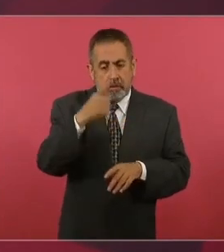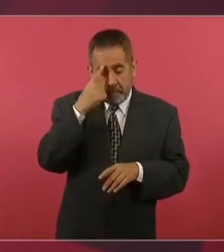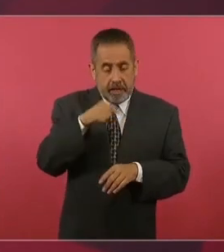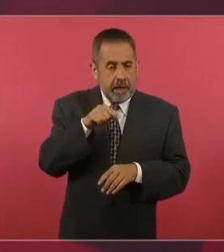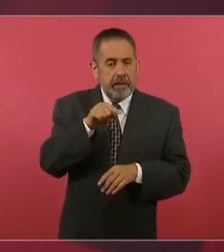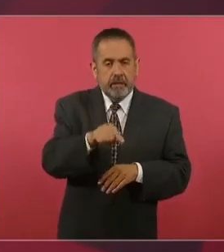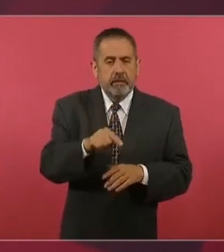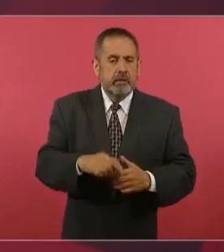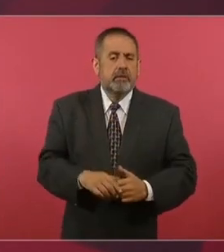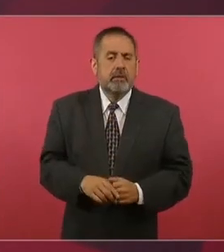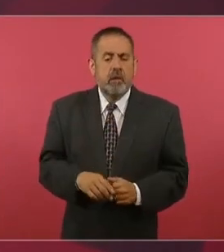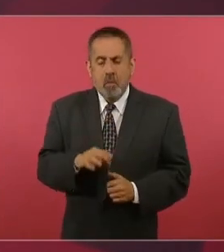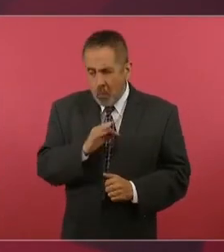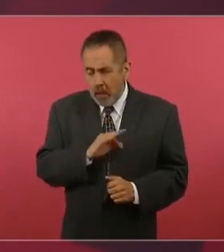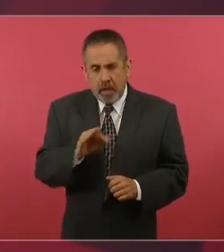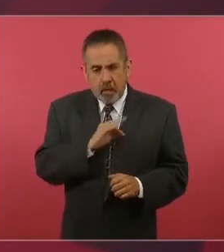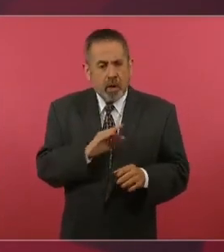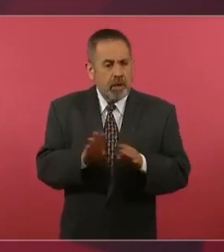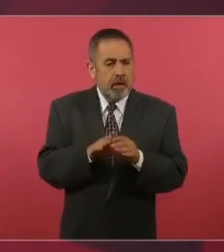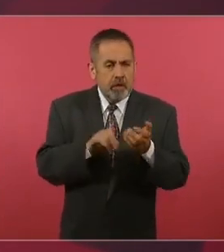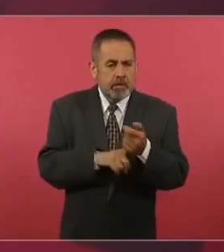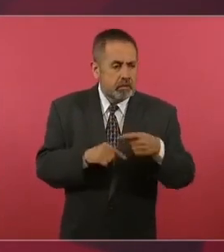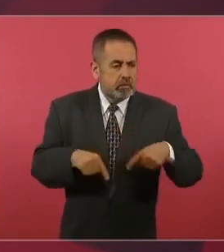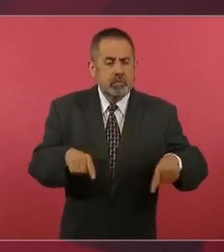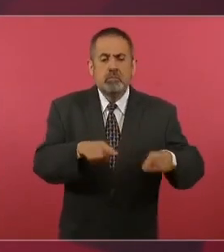andar, que pueda